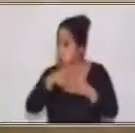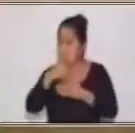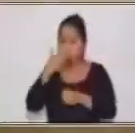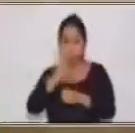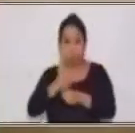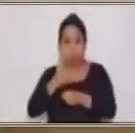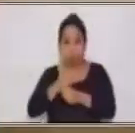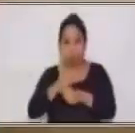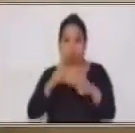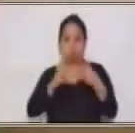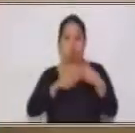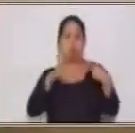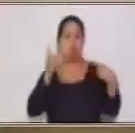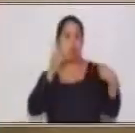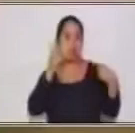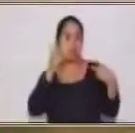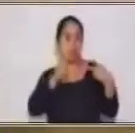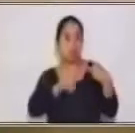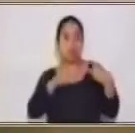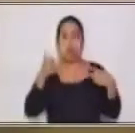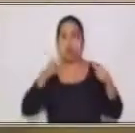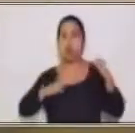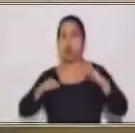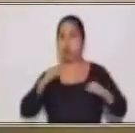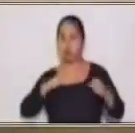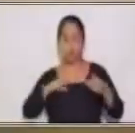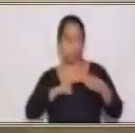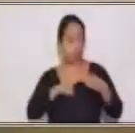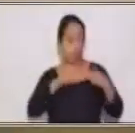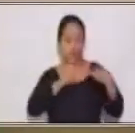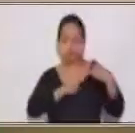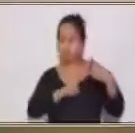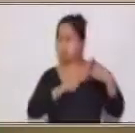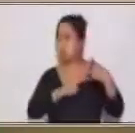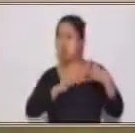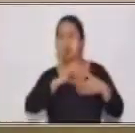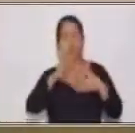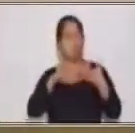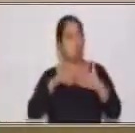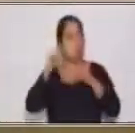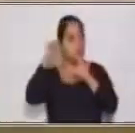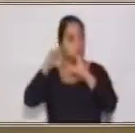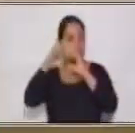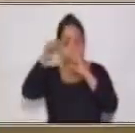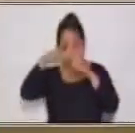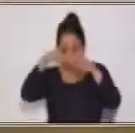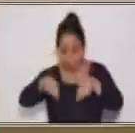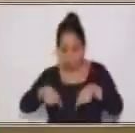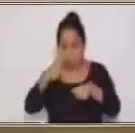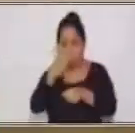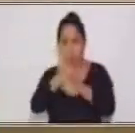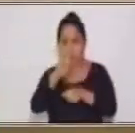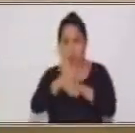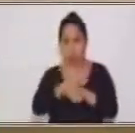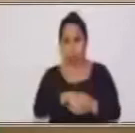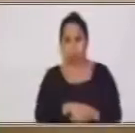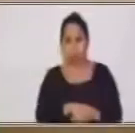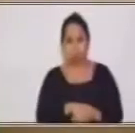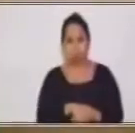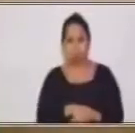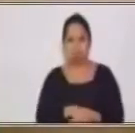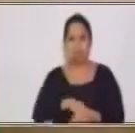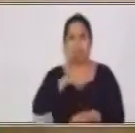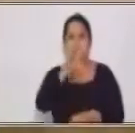el director como los actores, todo lo que es relacionado al cine, ya este rodaje es principalmente guatemalteco, es